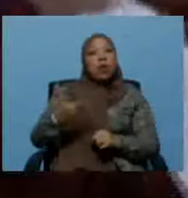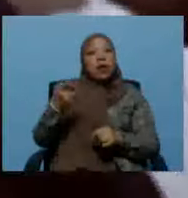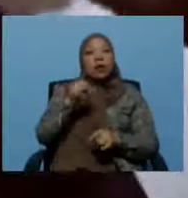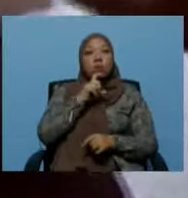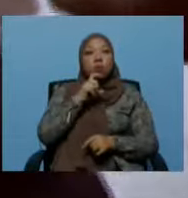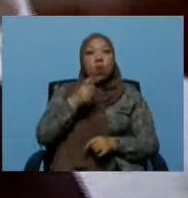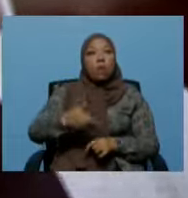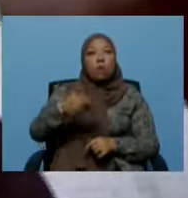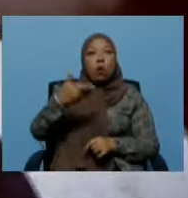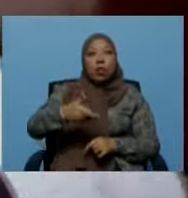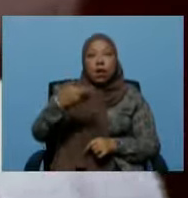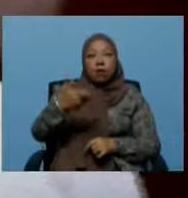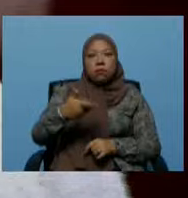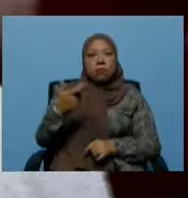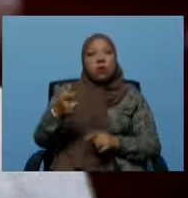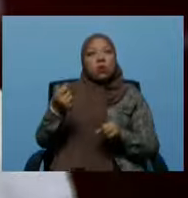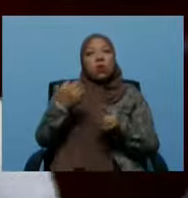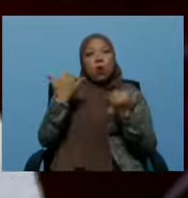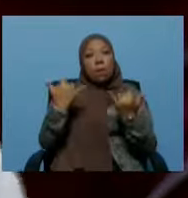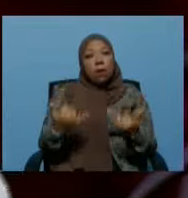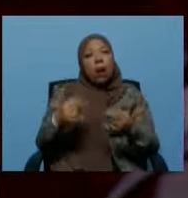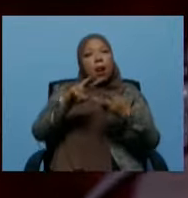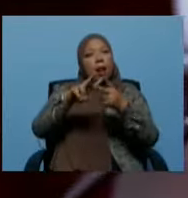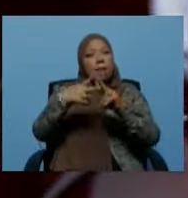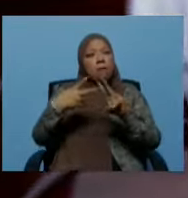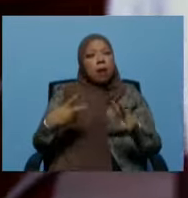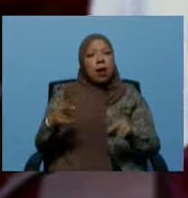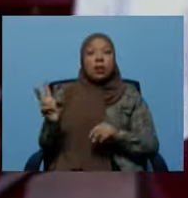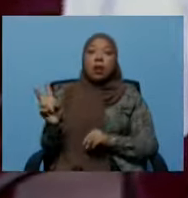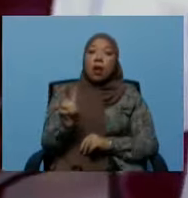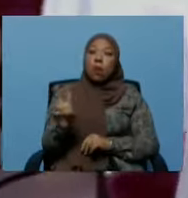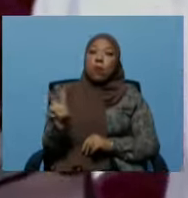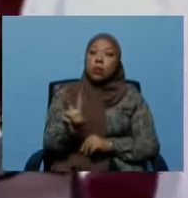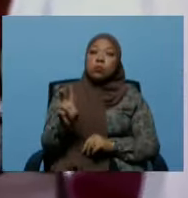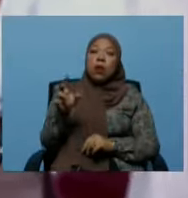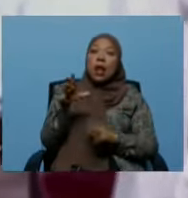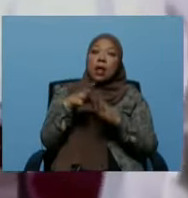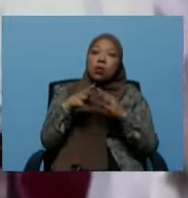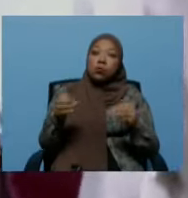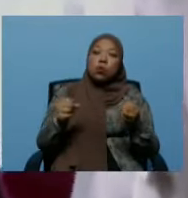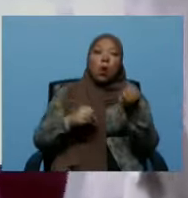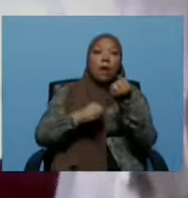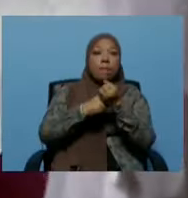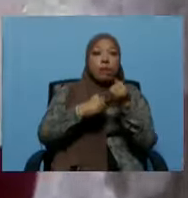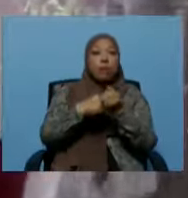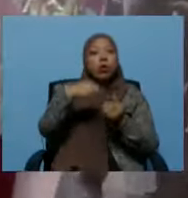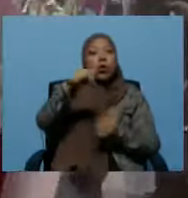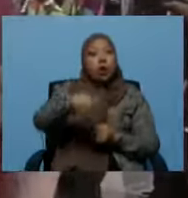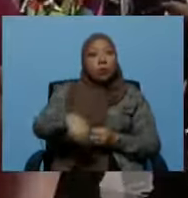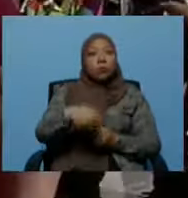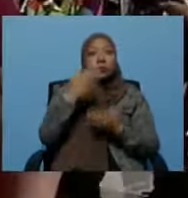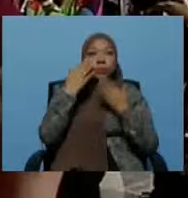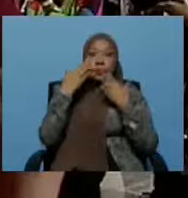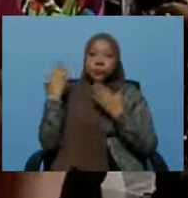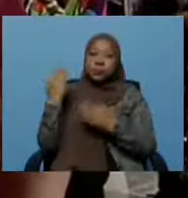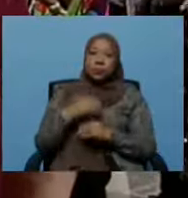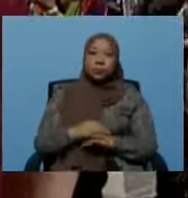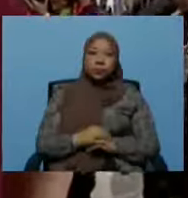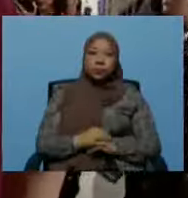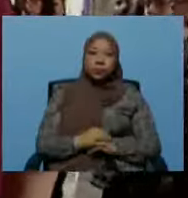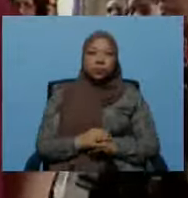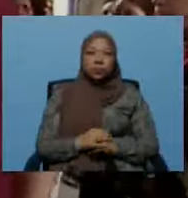una importante batalla para garantizar la paz, que es la columna vertebral, por lo cual hoy en día el